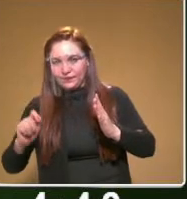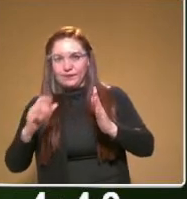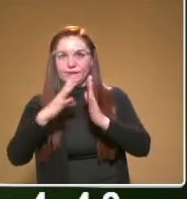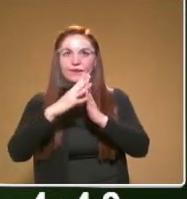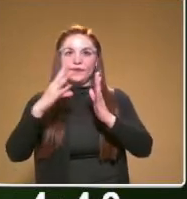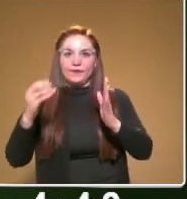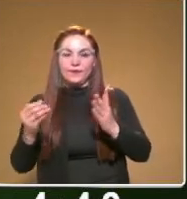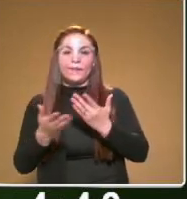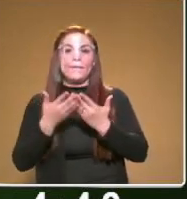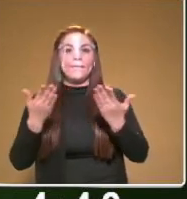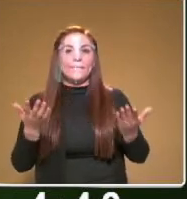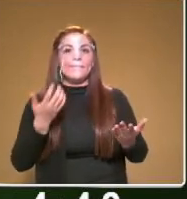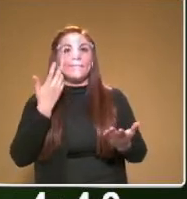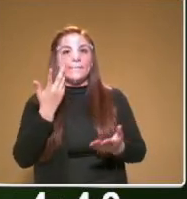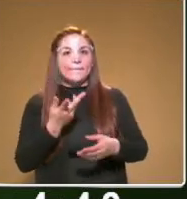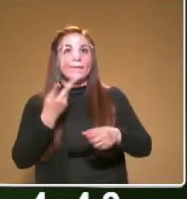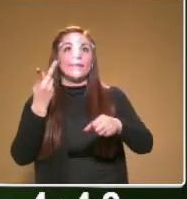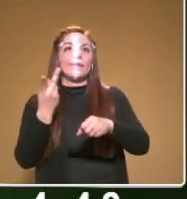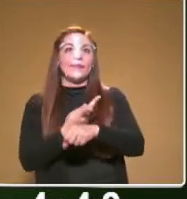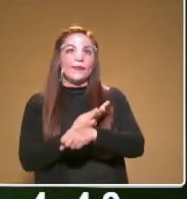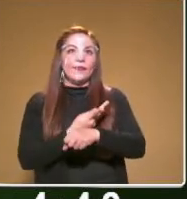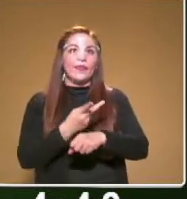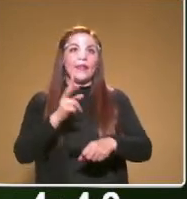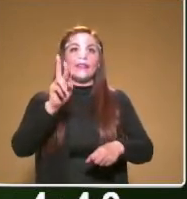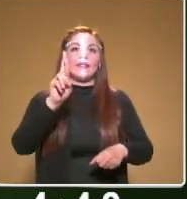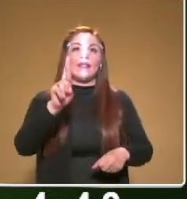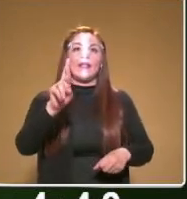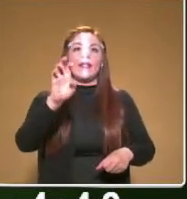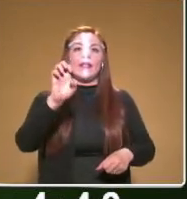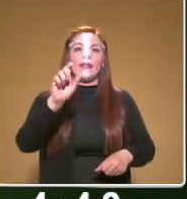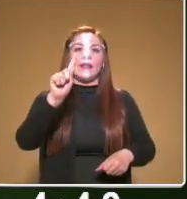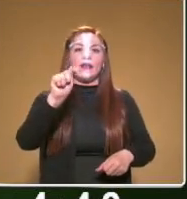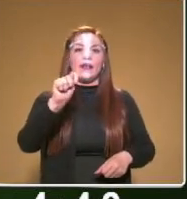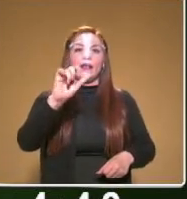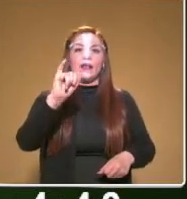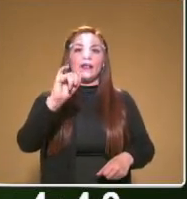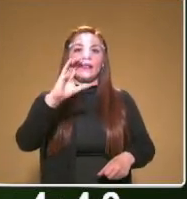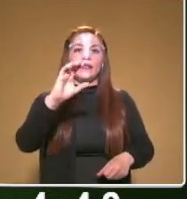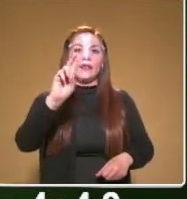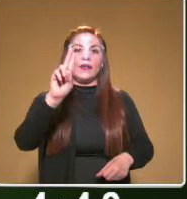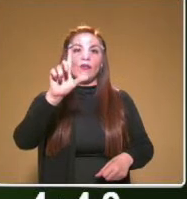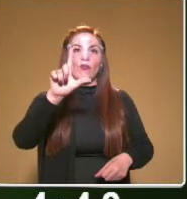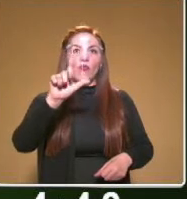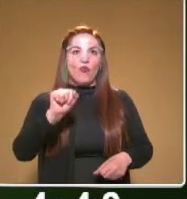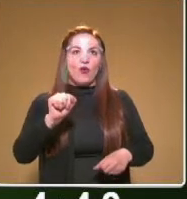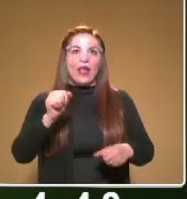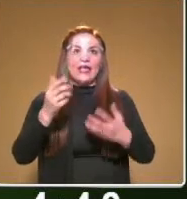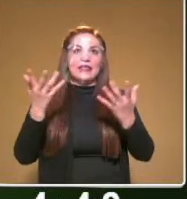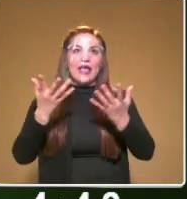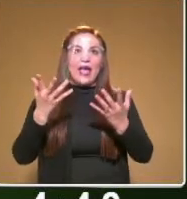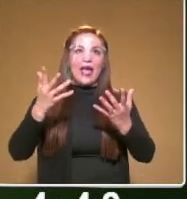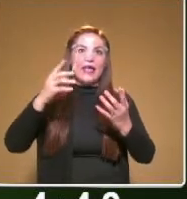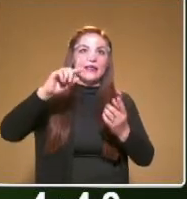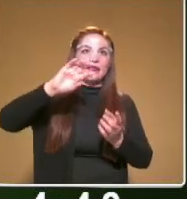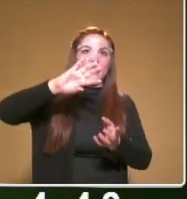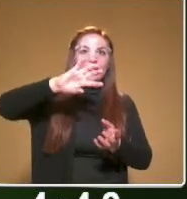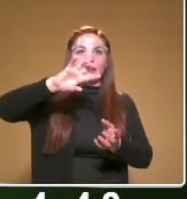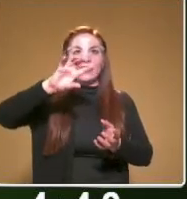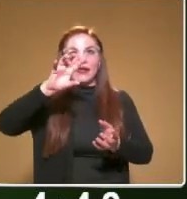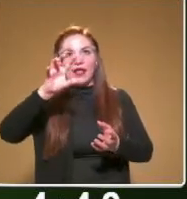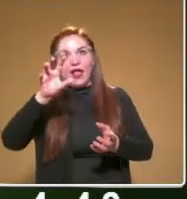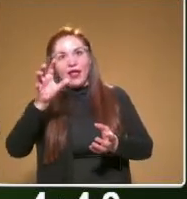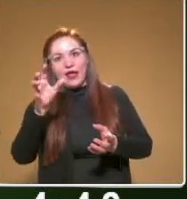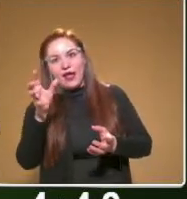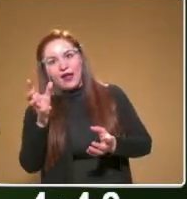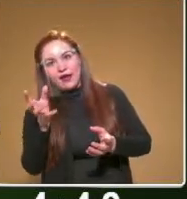pusimos diferente de que qué pasaría si la retícula, o sea, esas cuadrículas las o movemos. Triángulos, giraran, ¿verdad? Como que girando